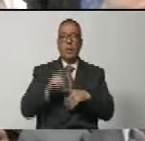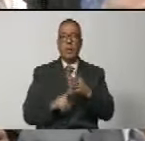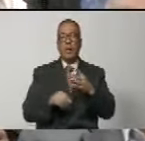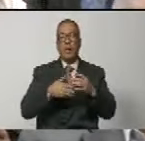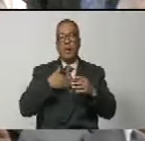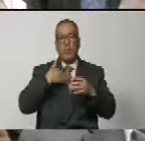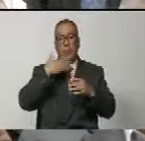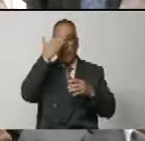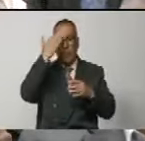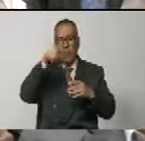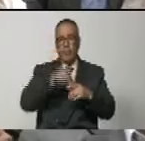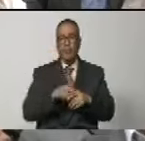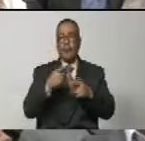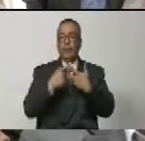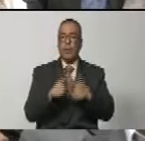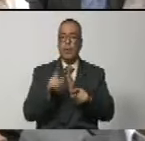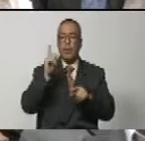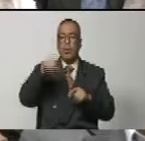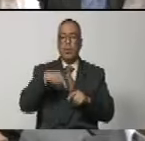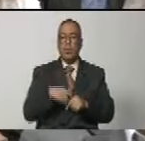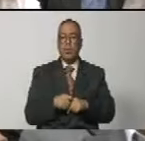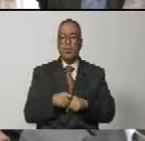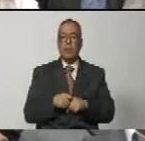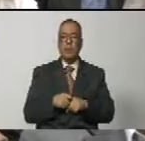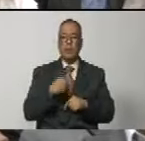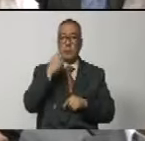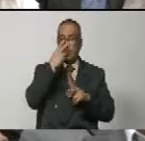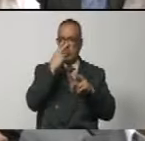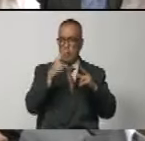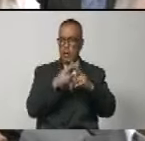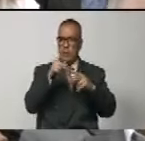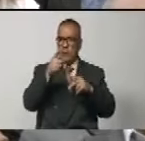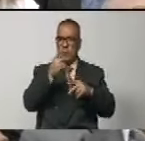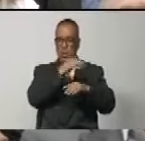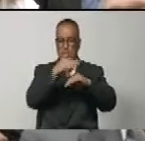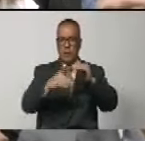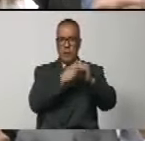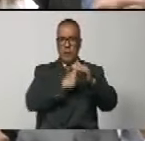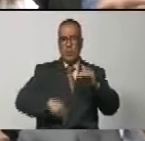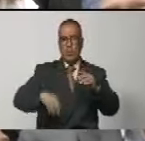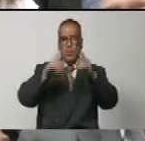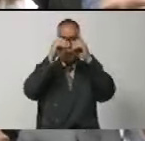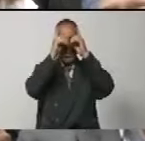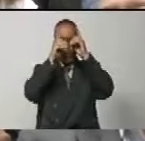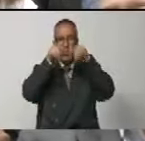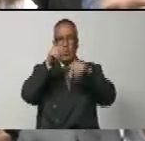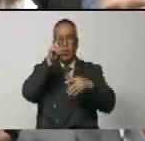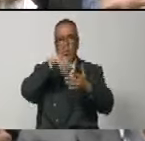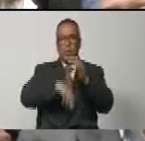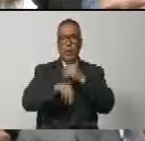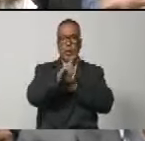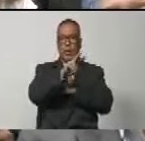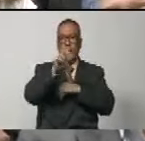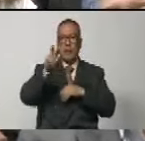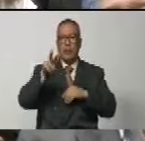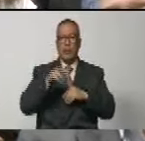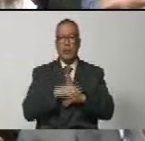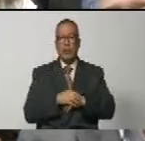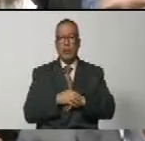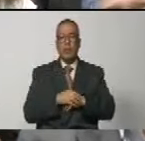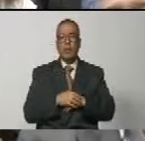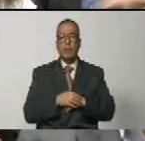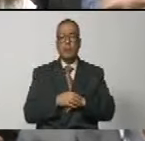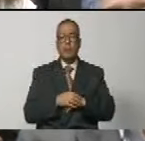Emiratos Árabes Unidos, pero también la visita que tuvo la vicepresidenta Delcy Rodríguez en el año 2022